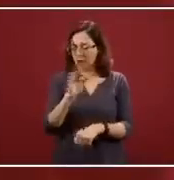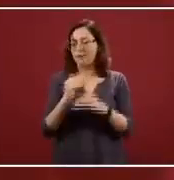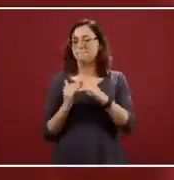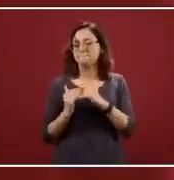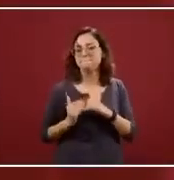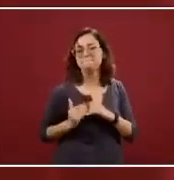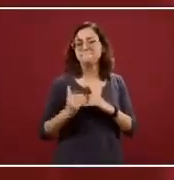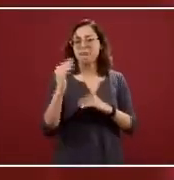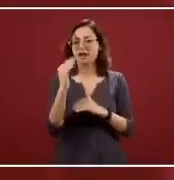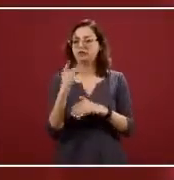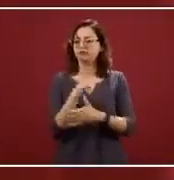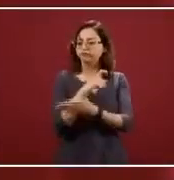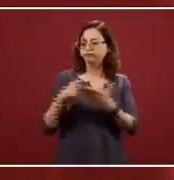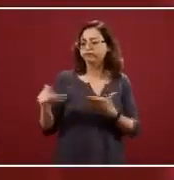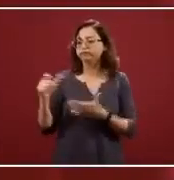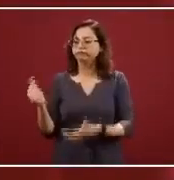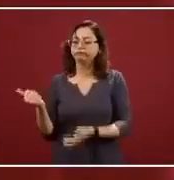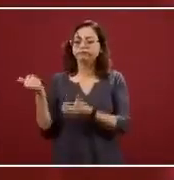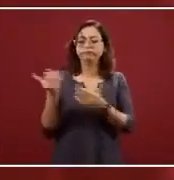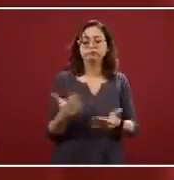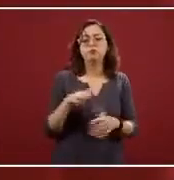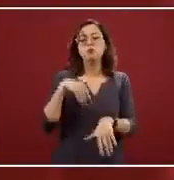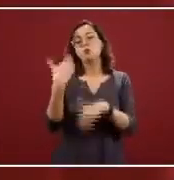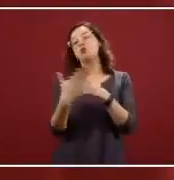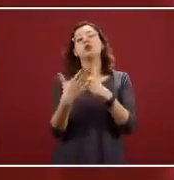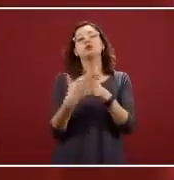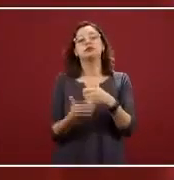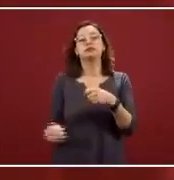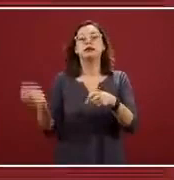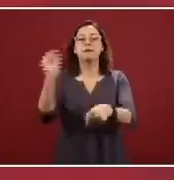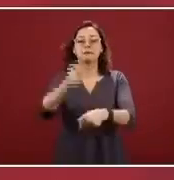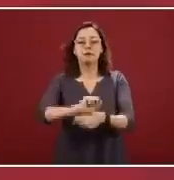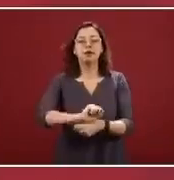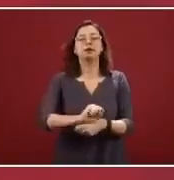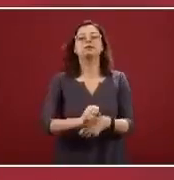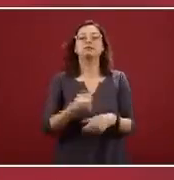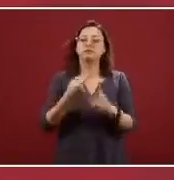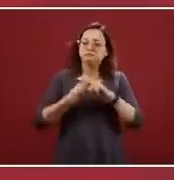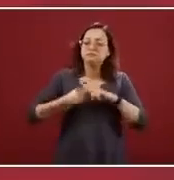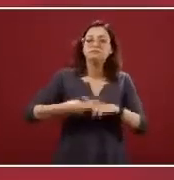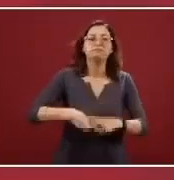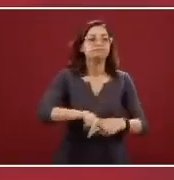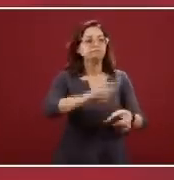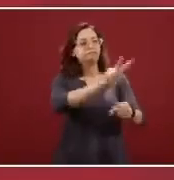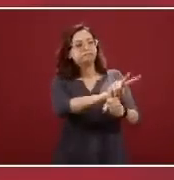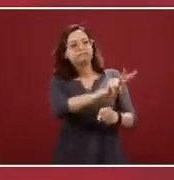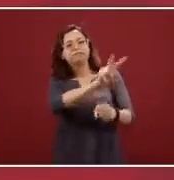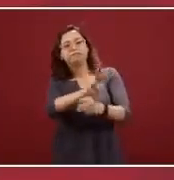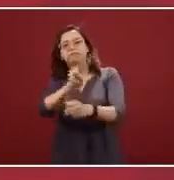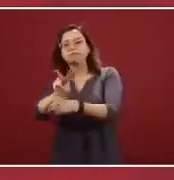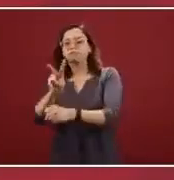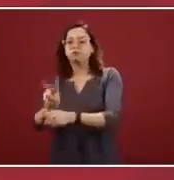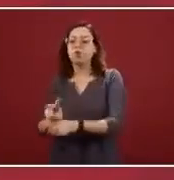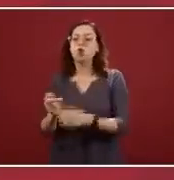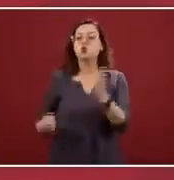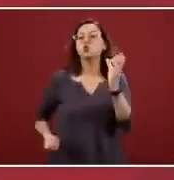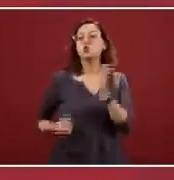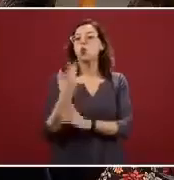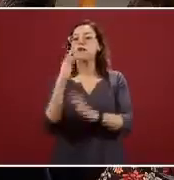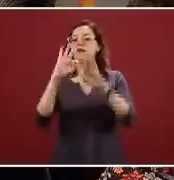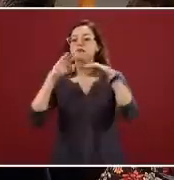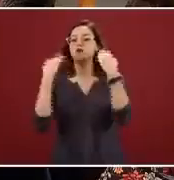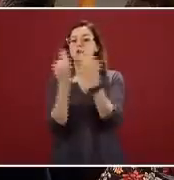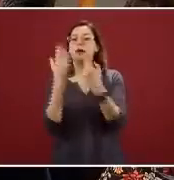estos insumos empezamos a partir ya de la próxima semana a operar este nuevo modelo que nos va a permitir tener la